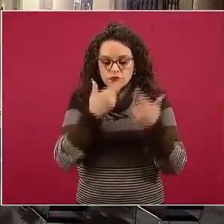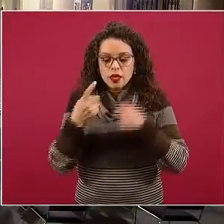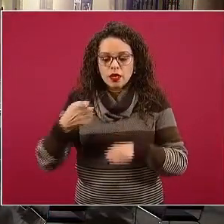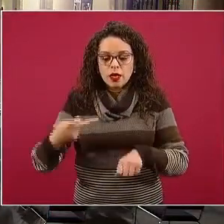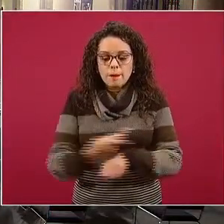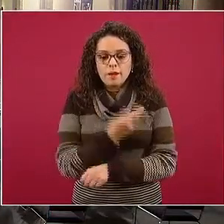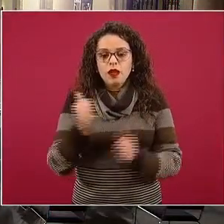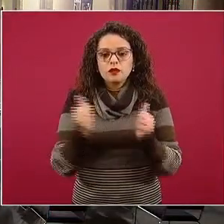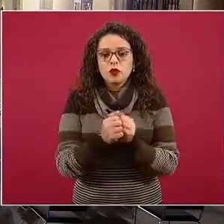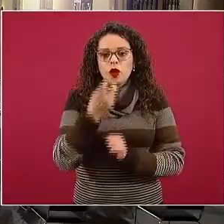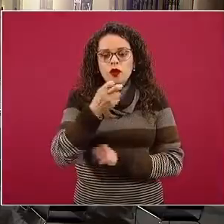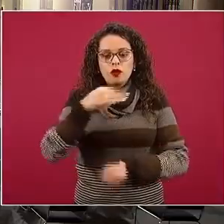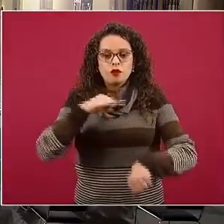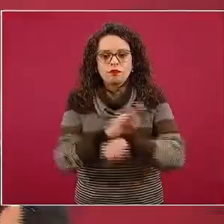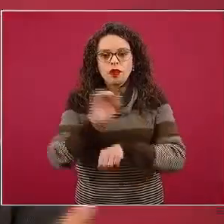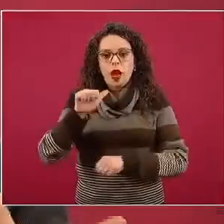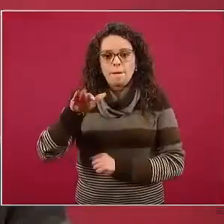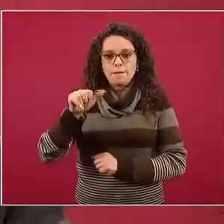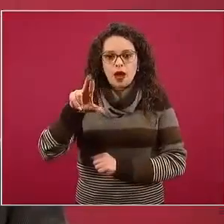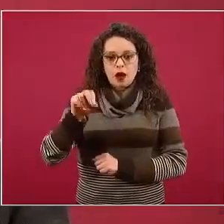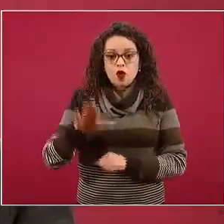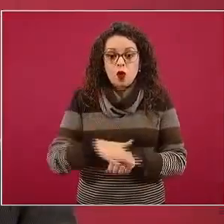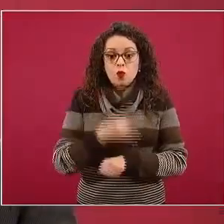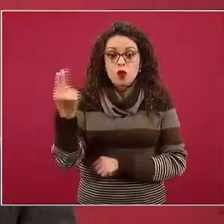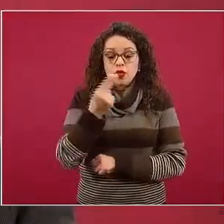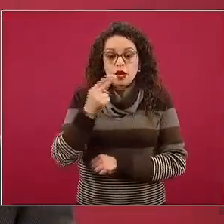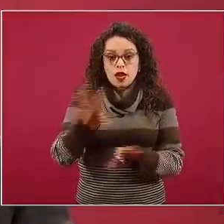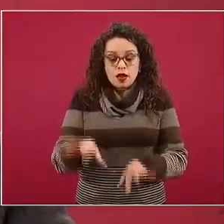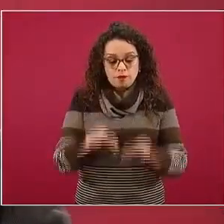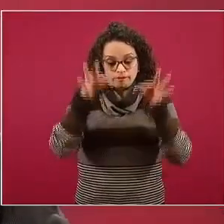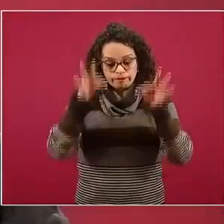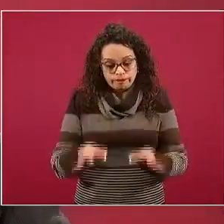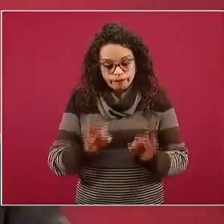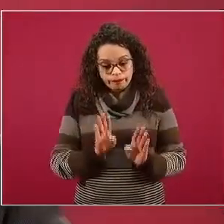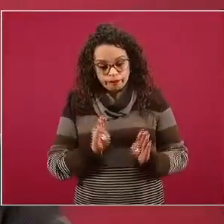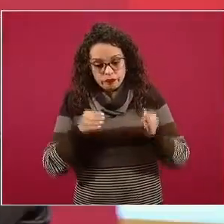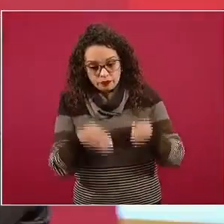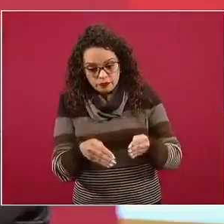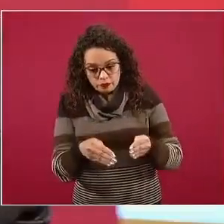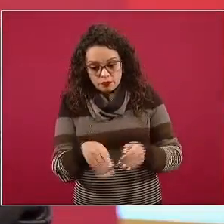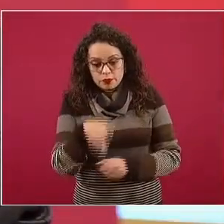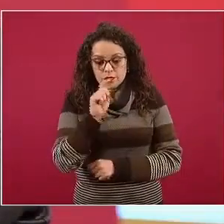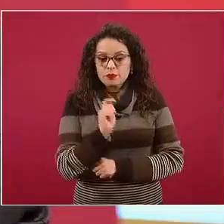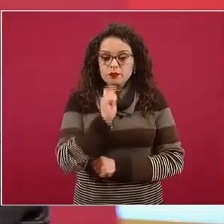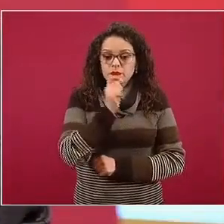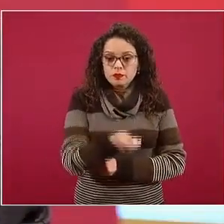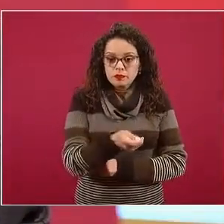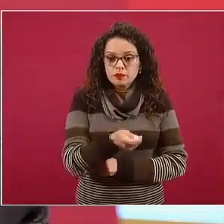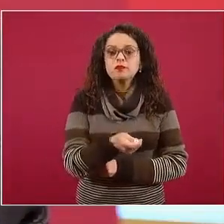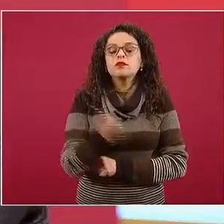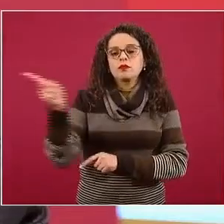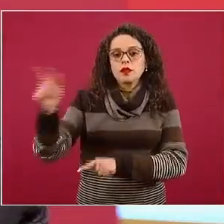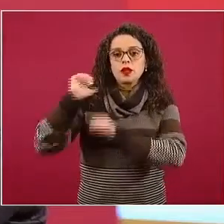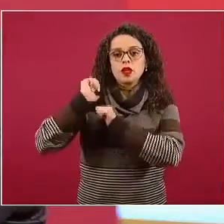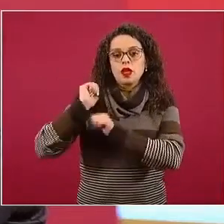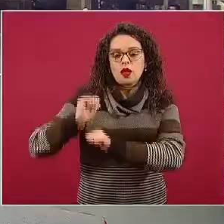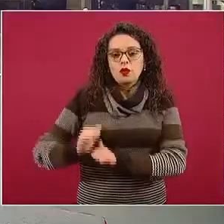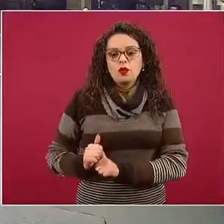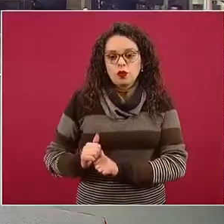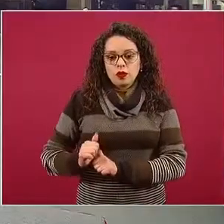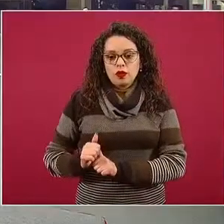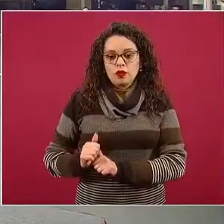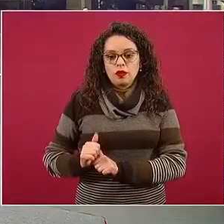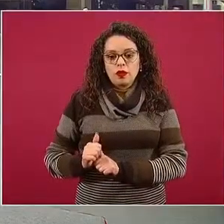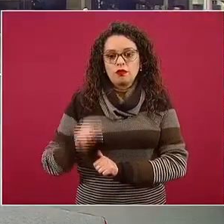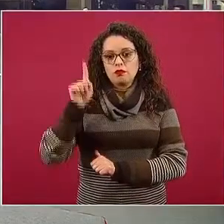dado que este amparo tendrá que haber sido especificado hacia la acción de una autoridad